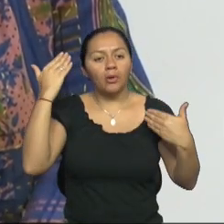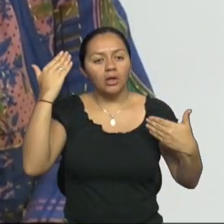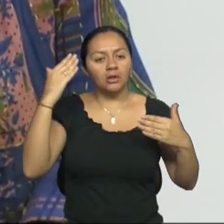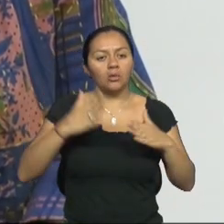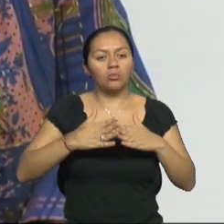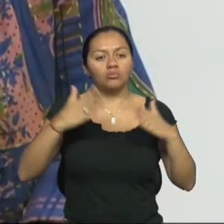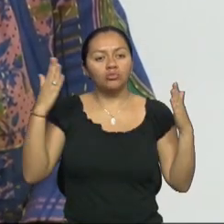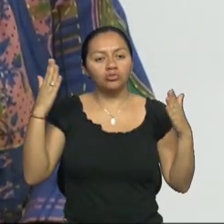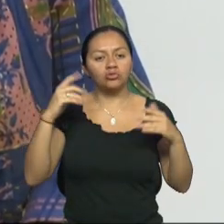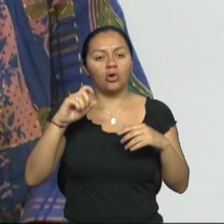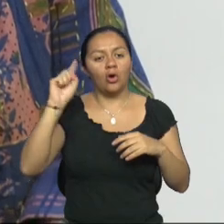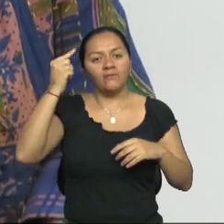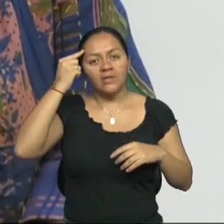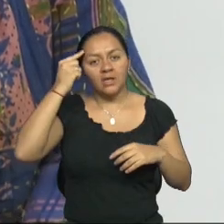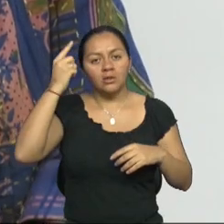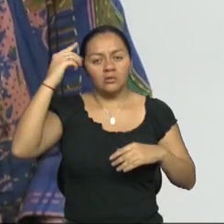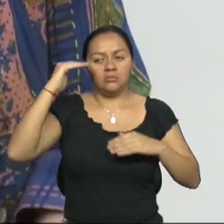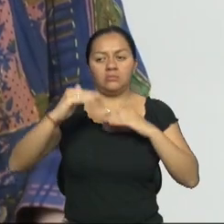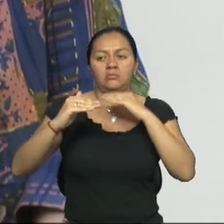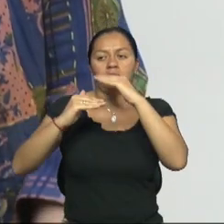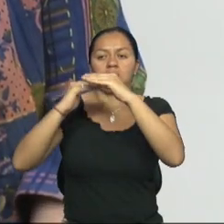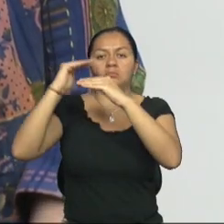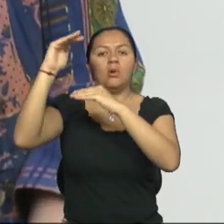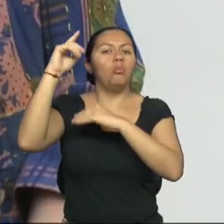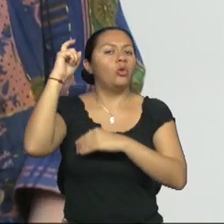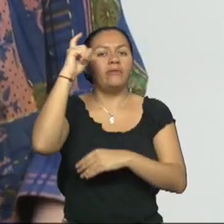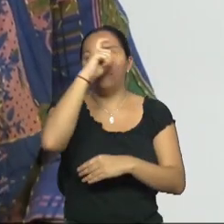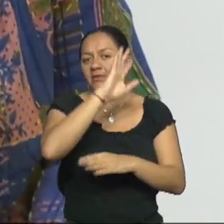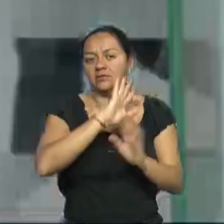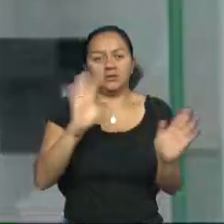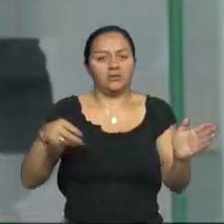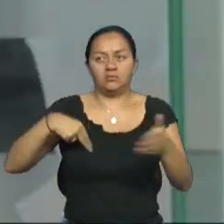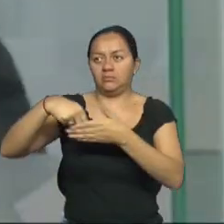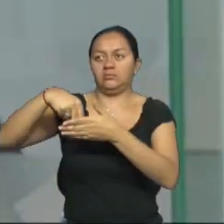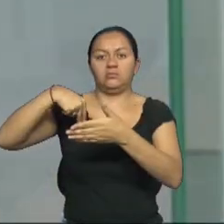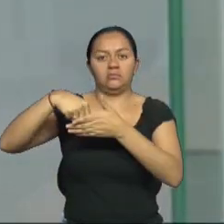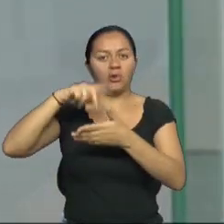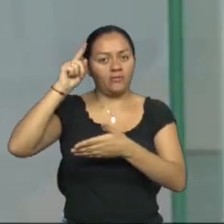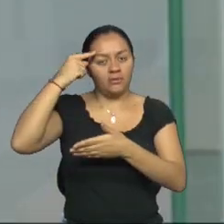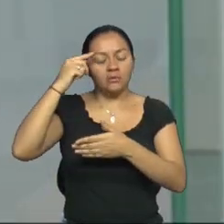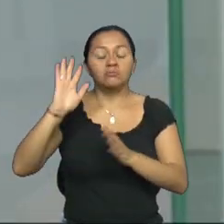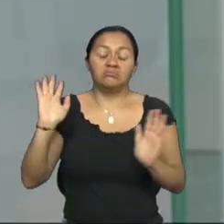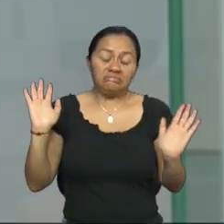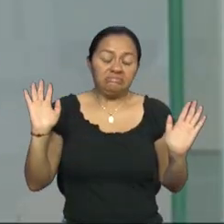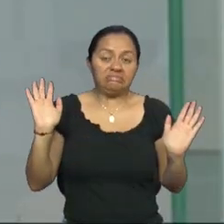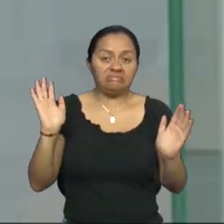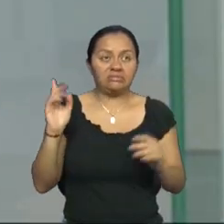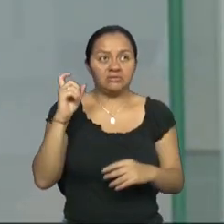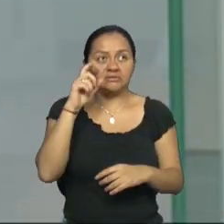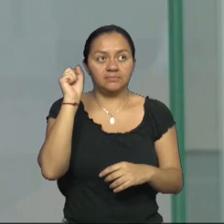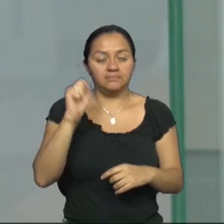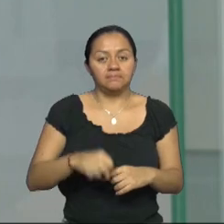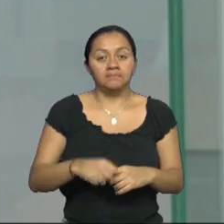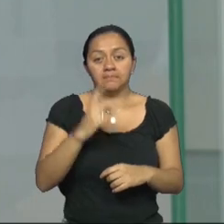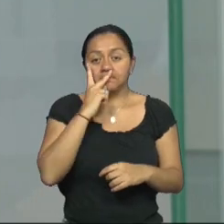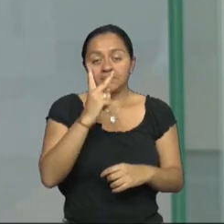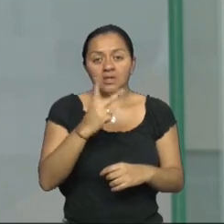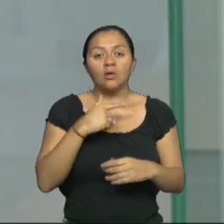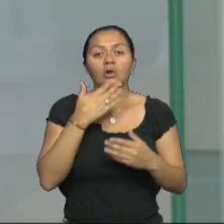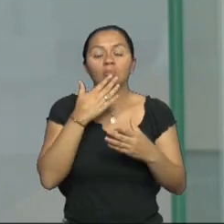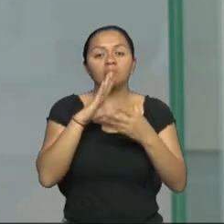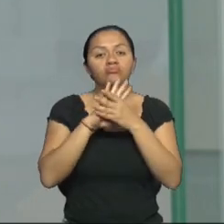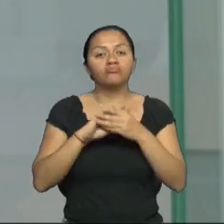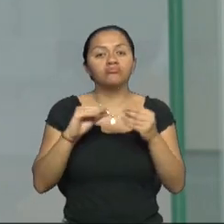ahí es como difícil. Bastante difícil, no, eso lo sabemos y lo vamos viendo. Sí. Ahora, cuéntanos tu